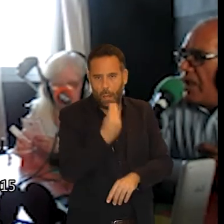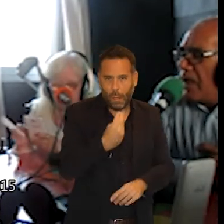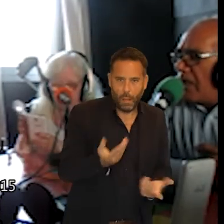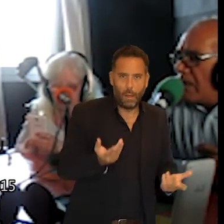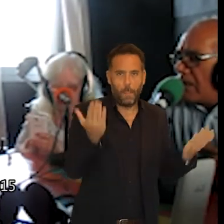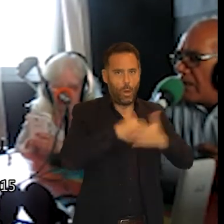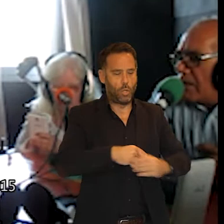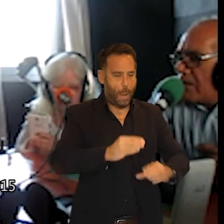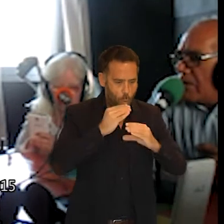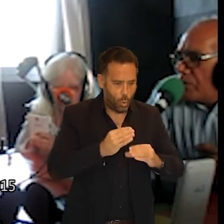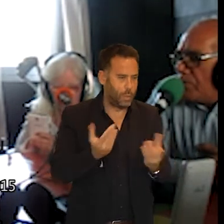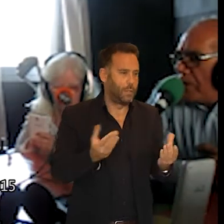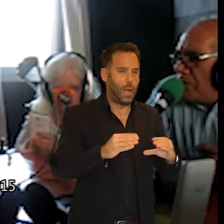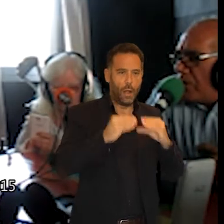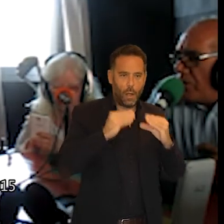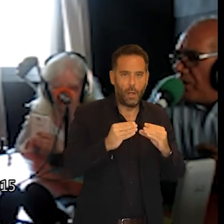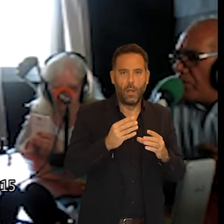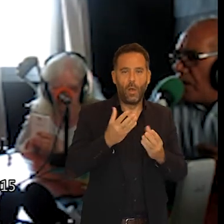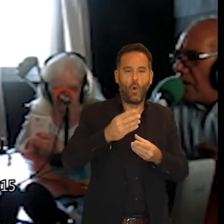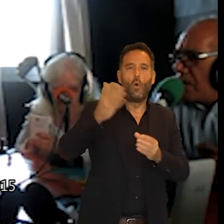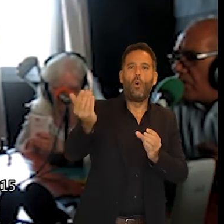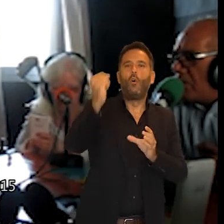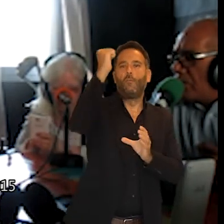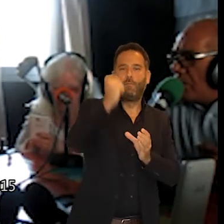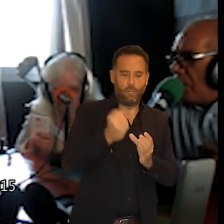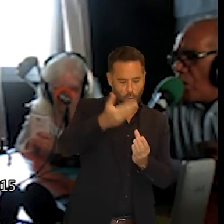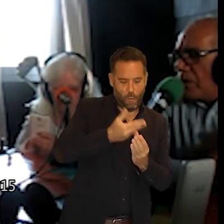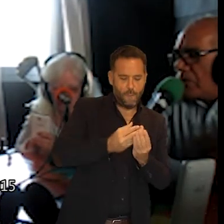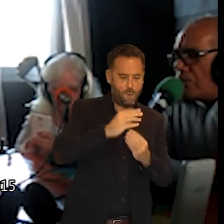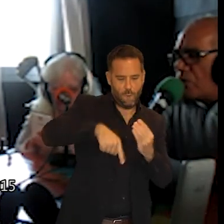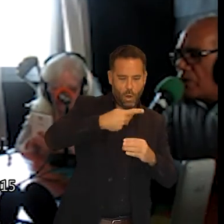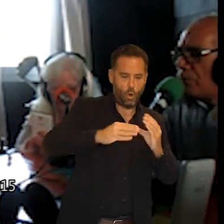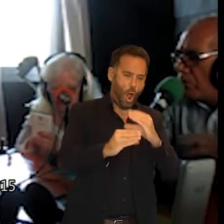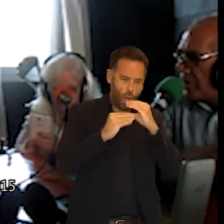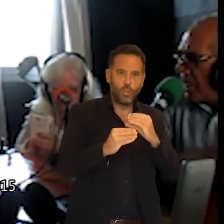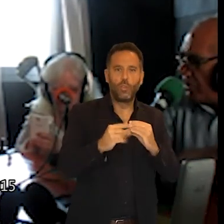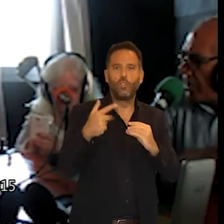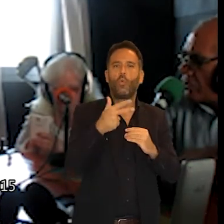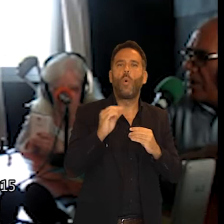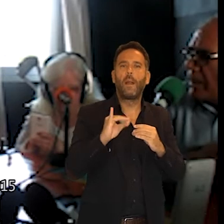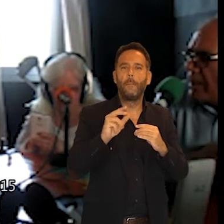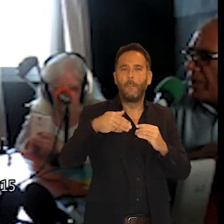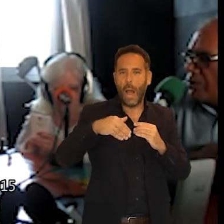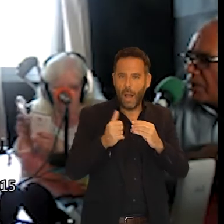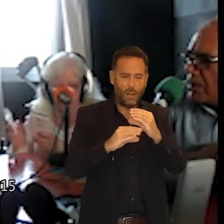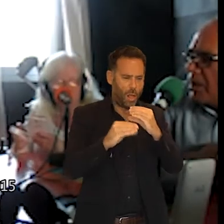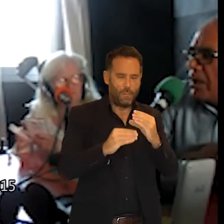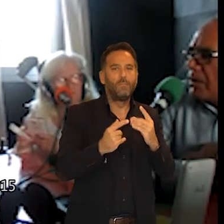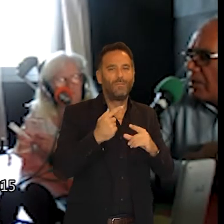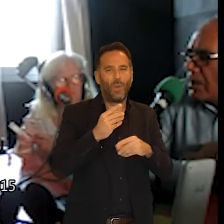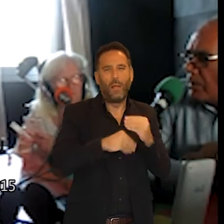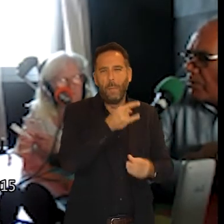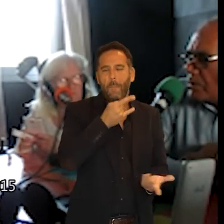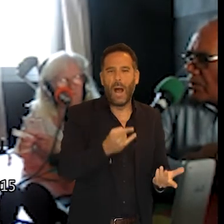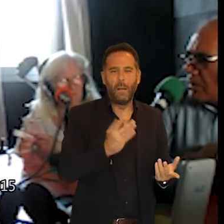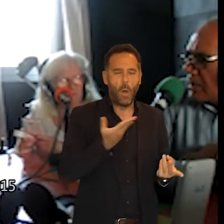una hamburguesa, un campero, un shawarma. Entonces, todo eso lleva a que lo haces mal, ¿no? En